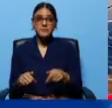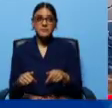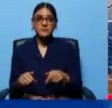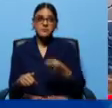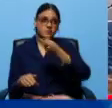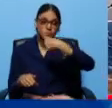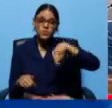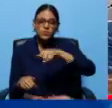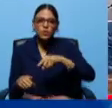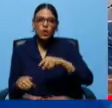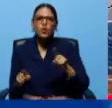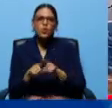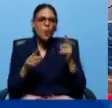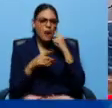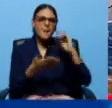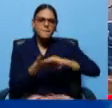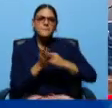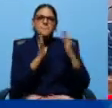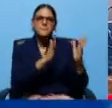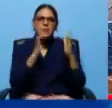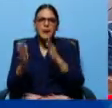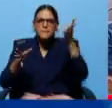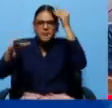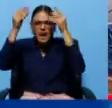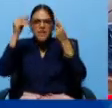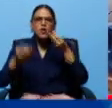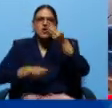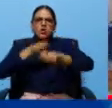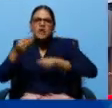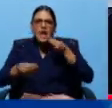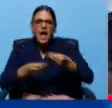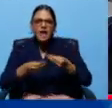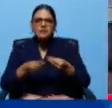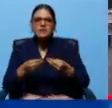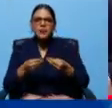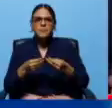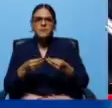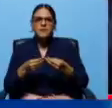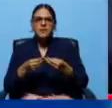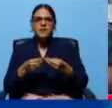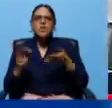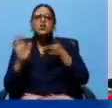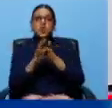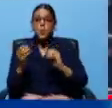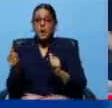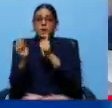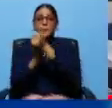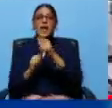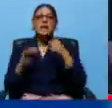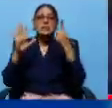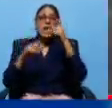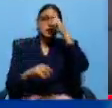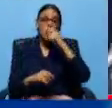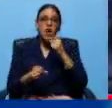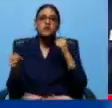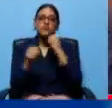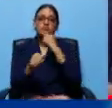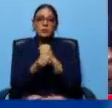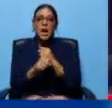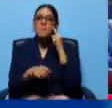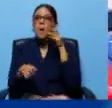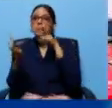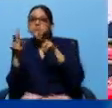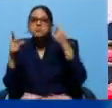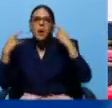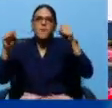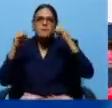están preparados para capacitarse hacia la pasantía en sexto año, con